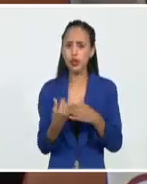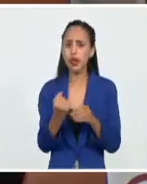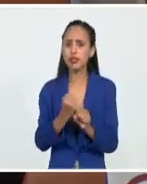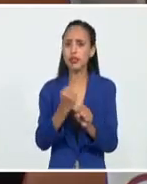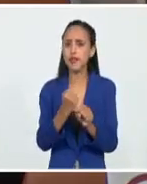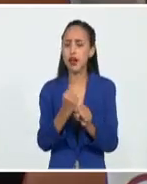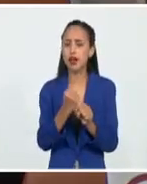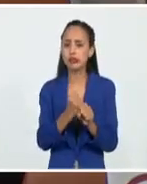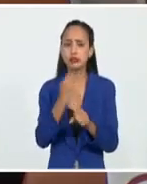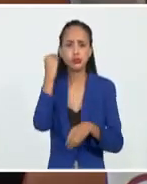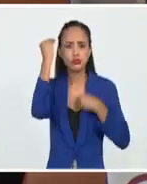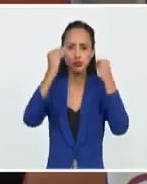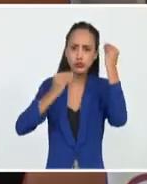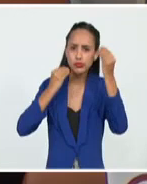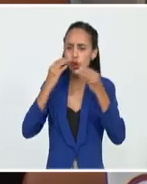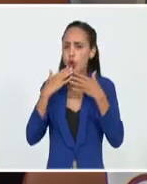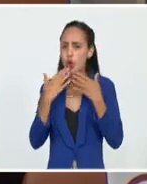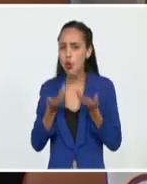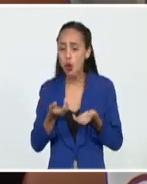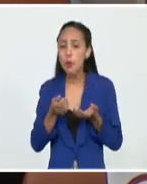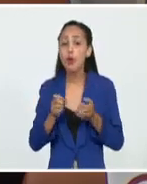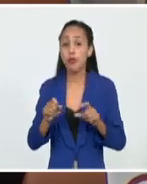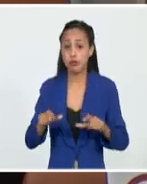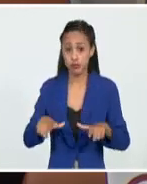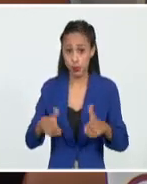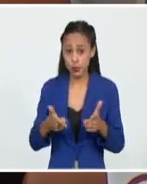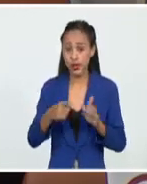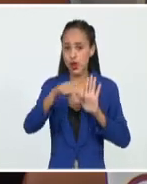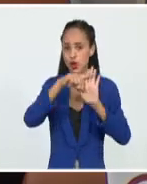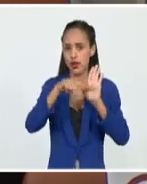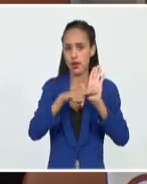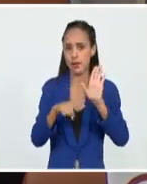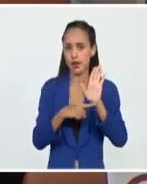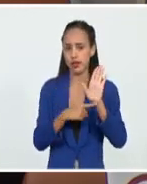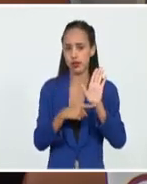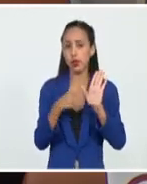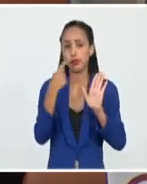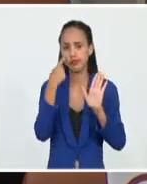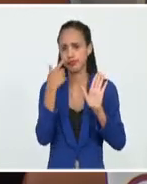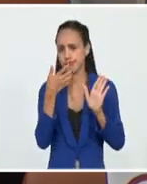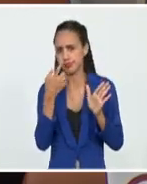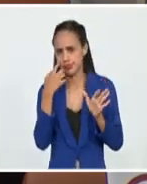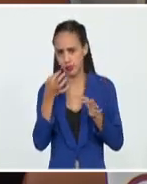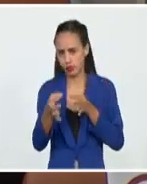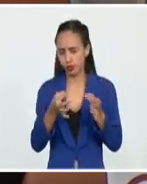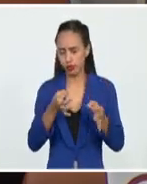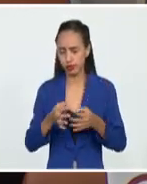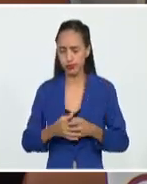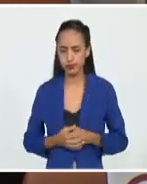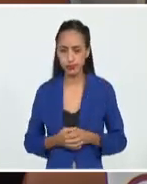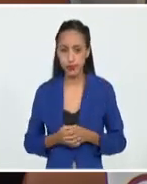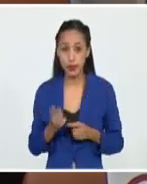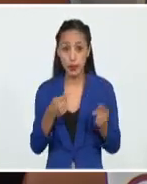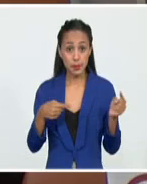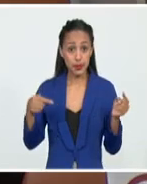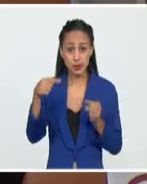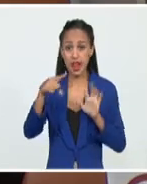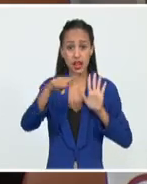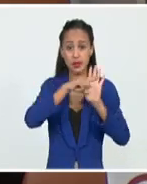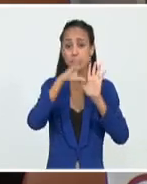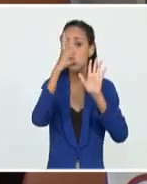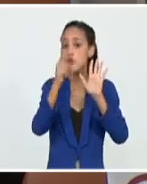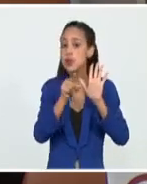la implementación de los lineamientos responde a este principio. Específicamente se analizó el lineamiento